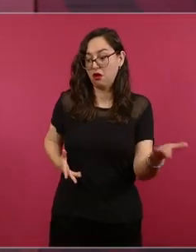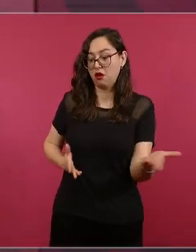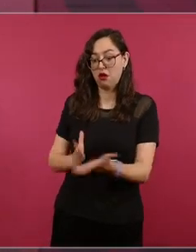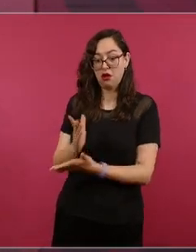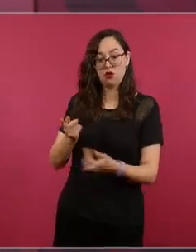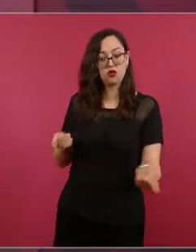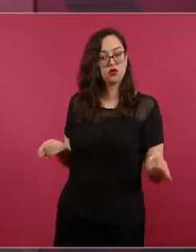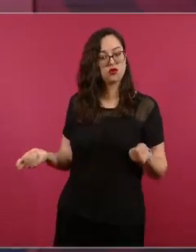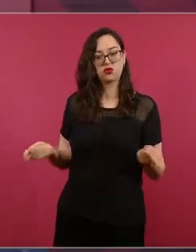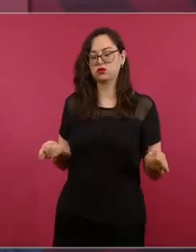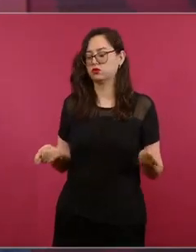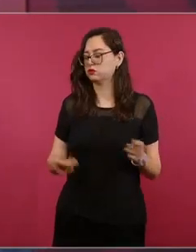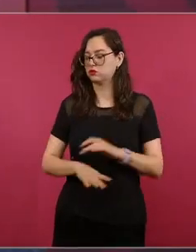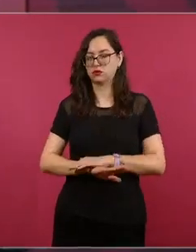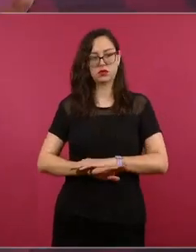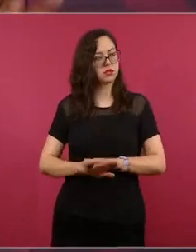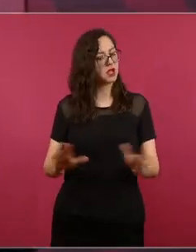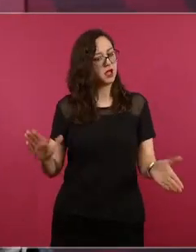Porque